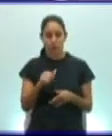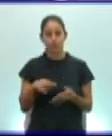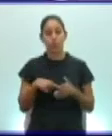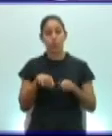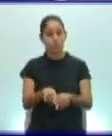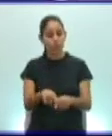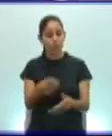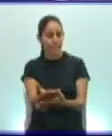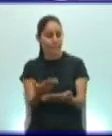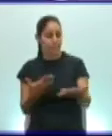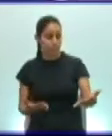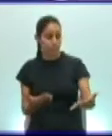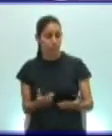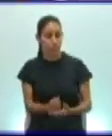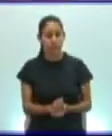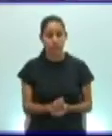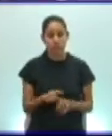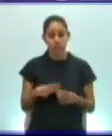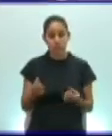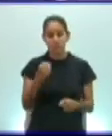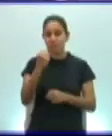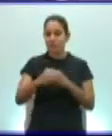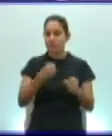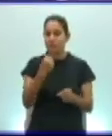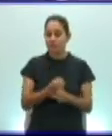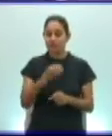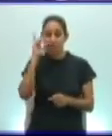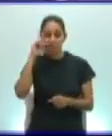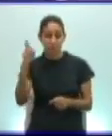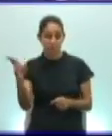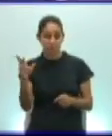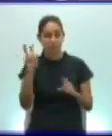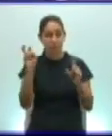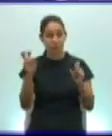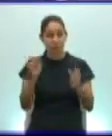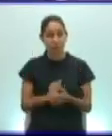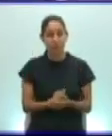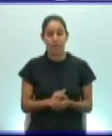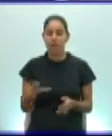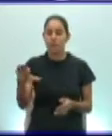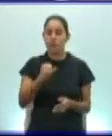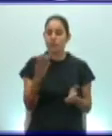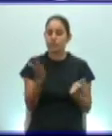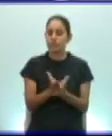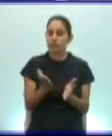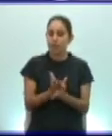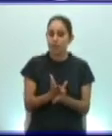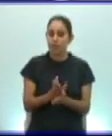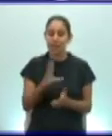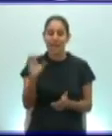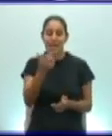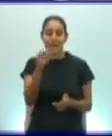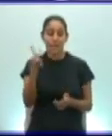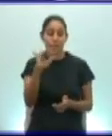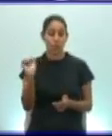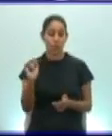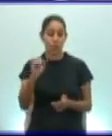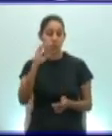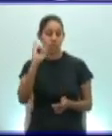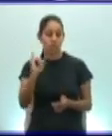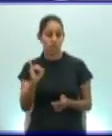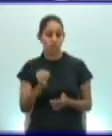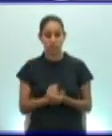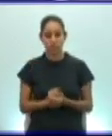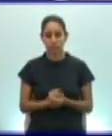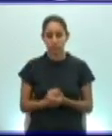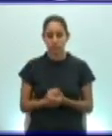bases del ingreso porque recuerden que trabajamos un tema 5 y trabajamos ahora todo el contenido del capítulo 6, pero en función siempre de ver los